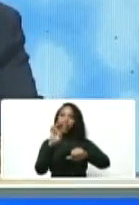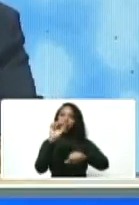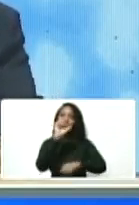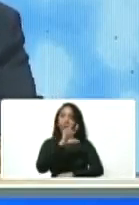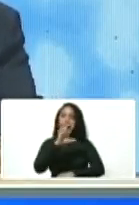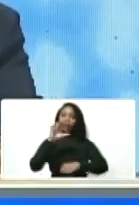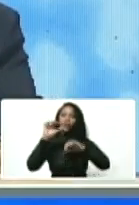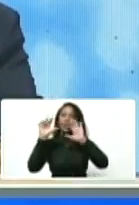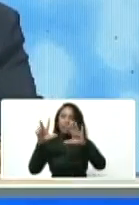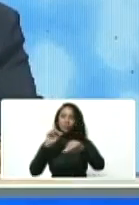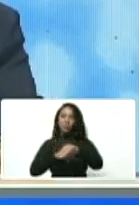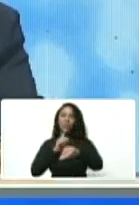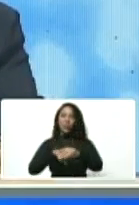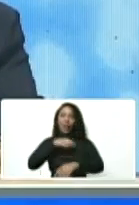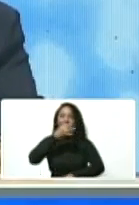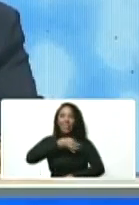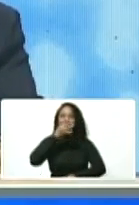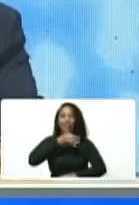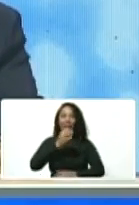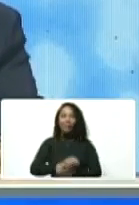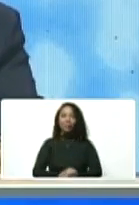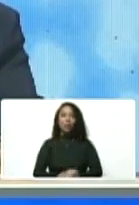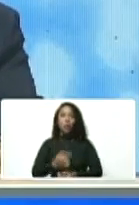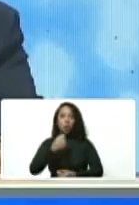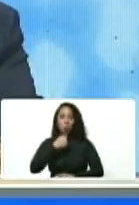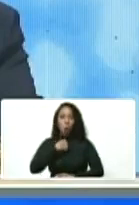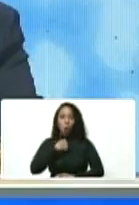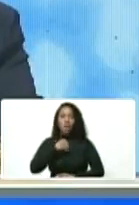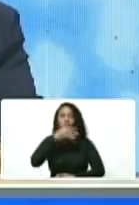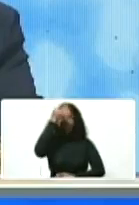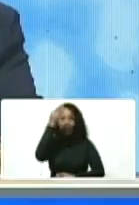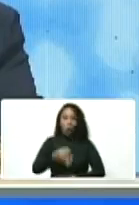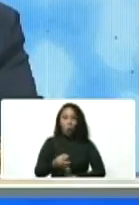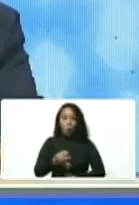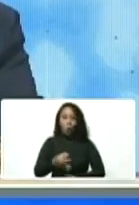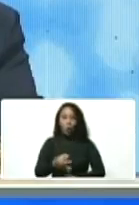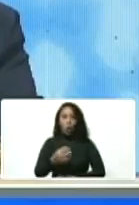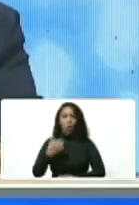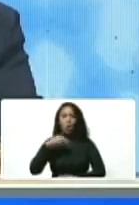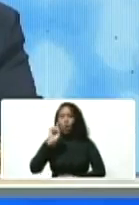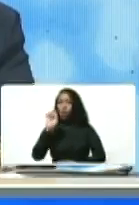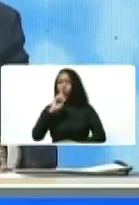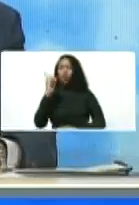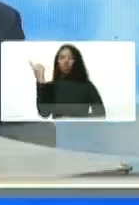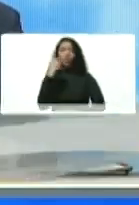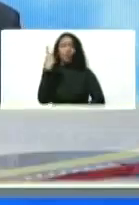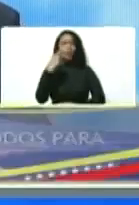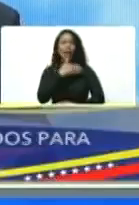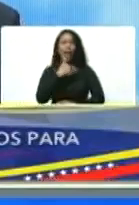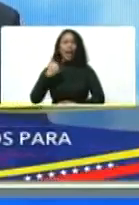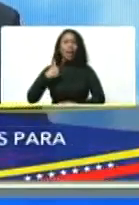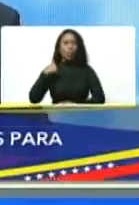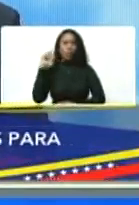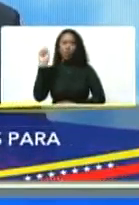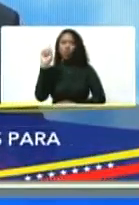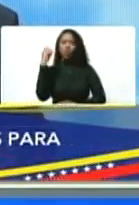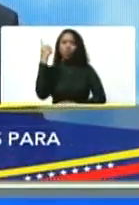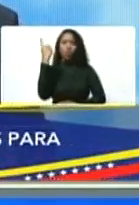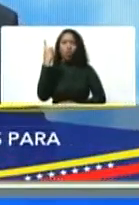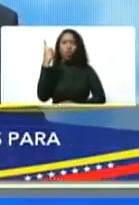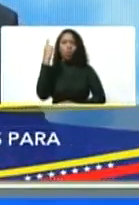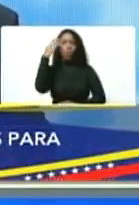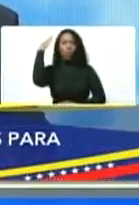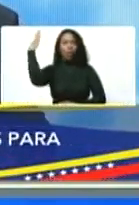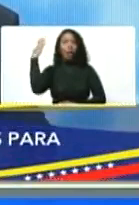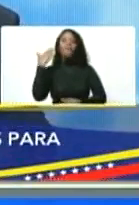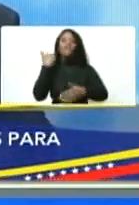5:38 de la tarde, estoy seguro que no solo deseamos, que no solo anhelamos, que no solo soñamos, sino que la